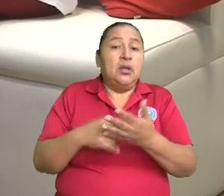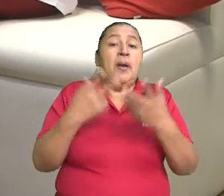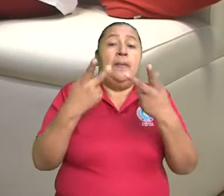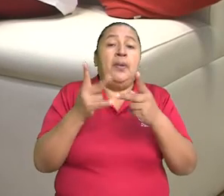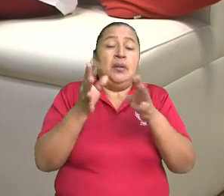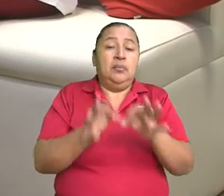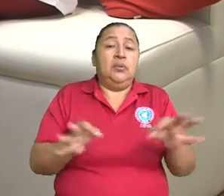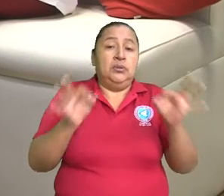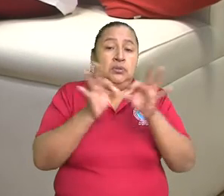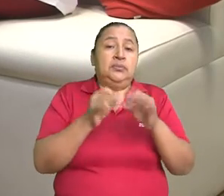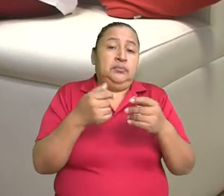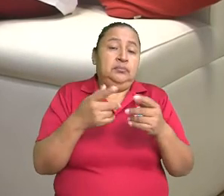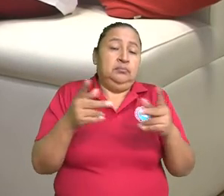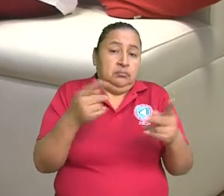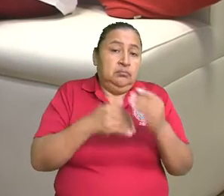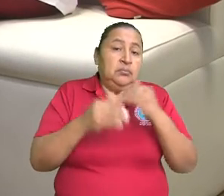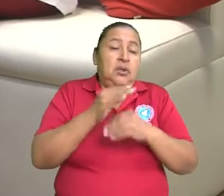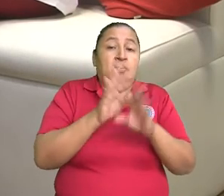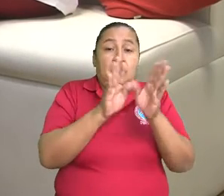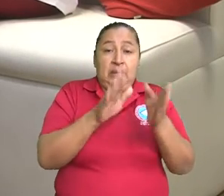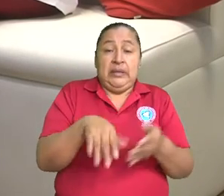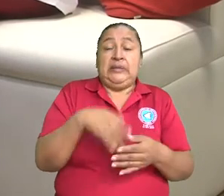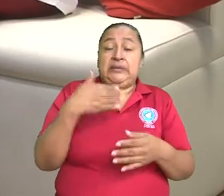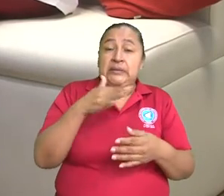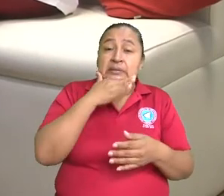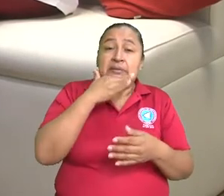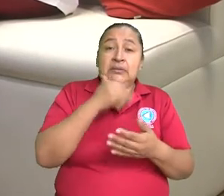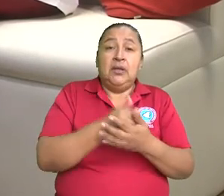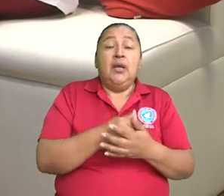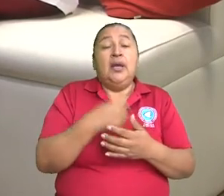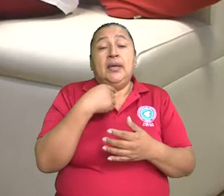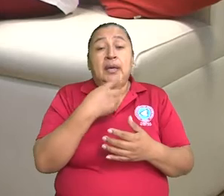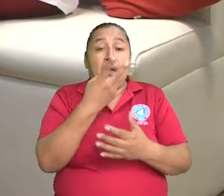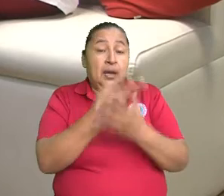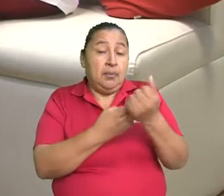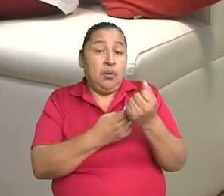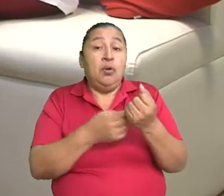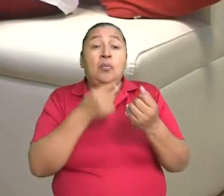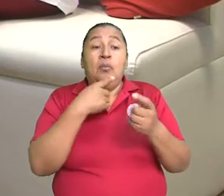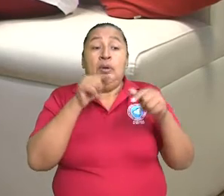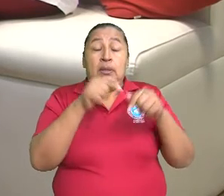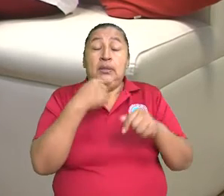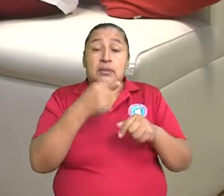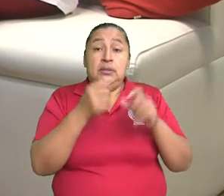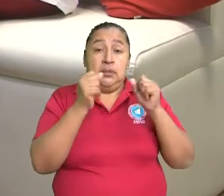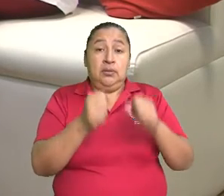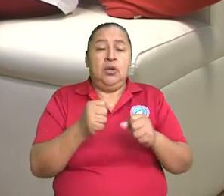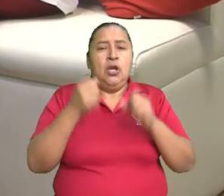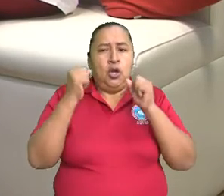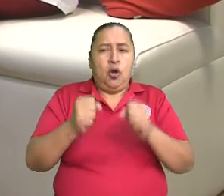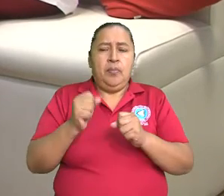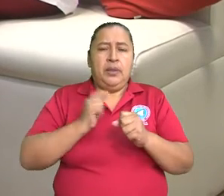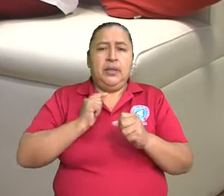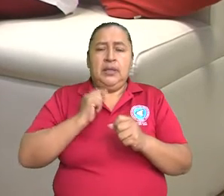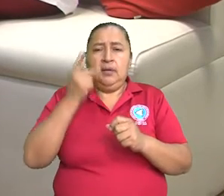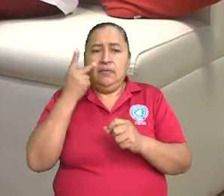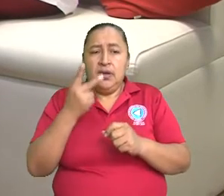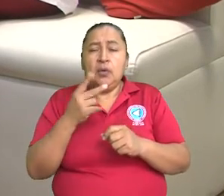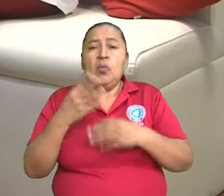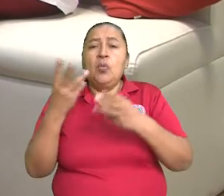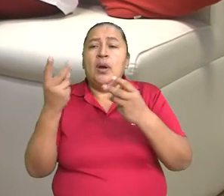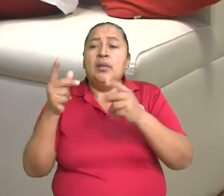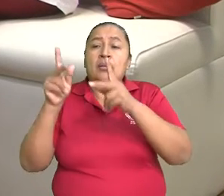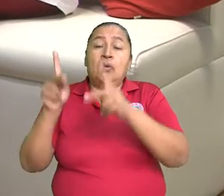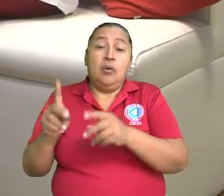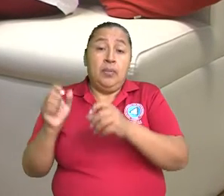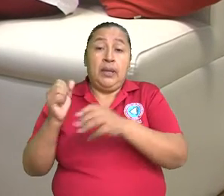Peor una dama, pues, ¿verdad? Así es. Yo creo que pueden ser muy los íntimo. Dos, en realidad, porque uno dice, el varón tiene que fijarse que cuántas